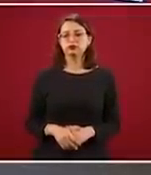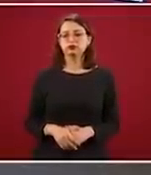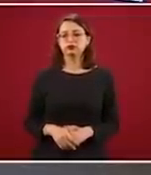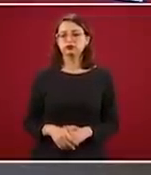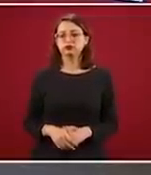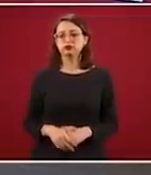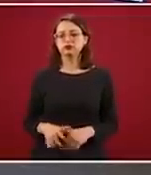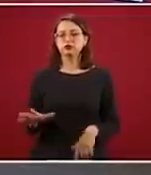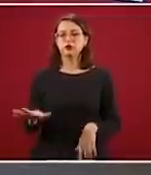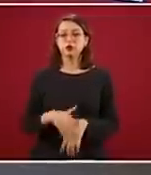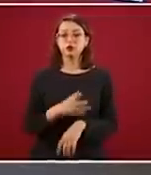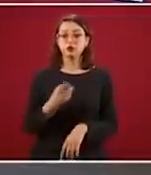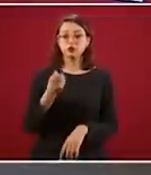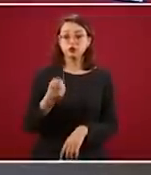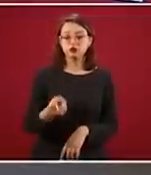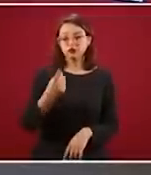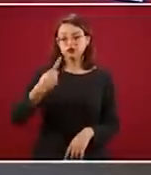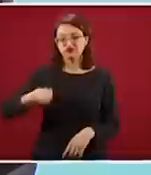hicimos así,